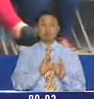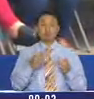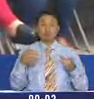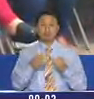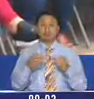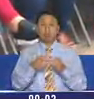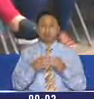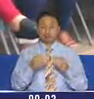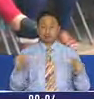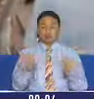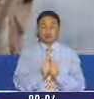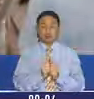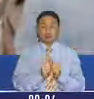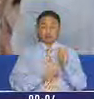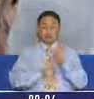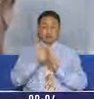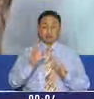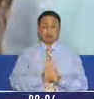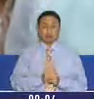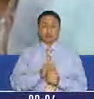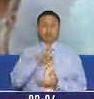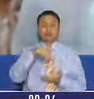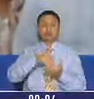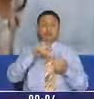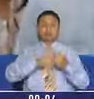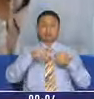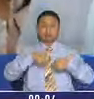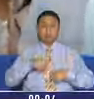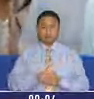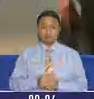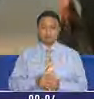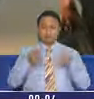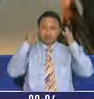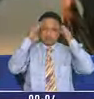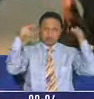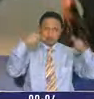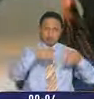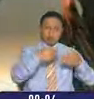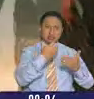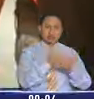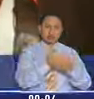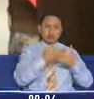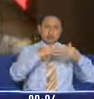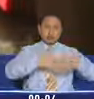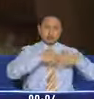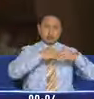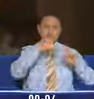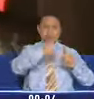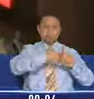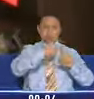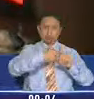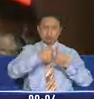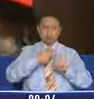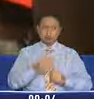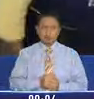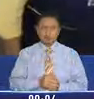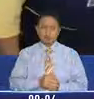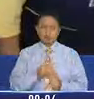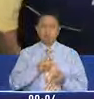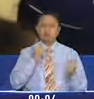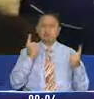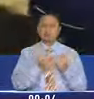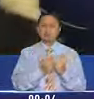Asociación Unión y Progreso en el centro de Quito. Su enfoque es reactivar la economía de los mercados, pues para lograr